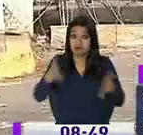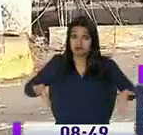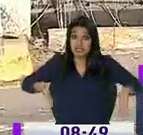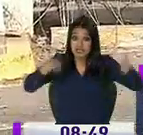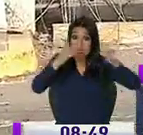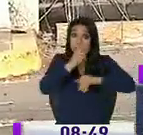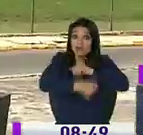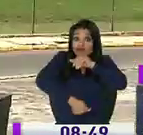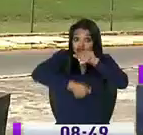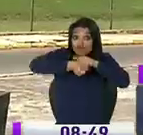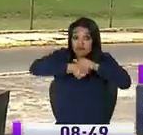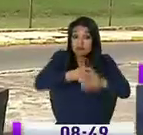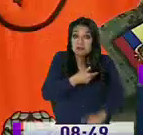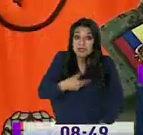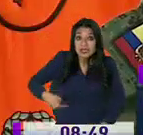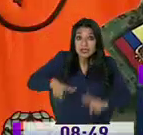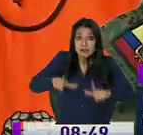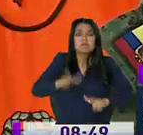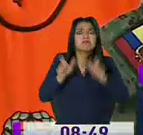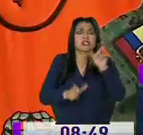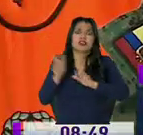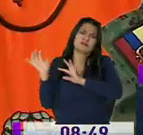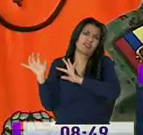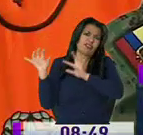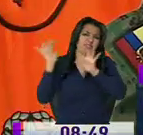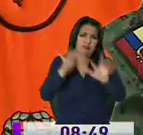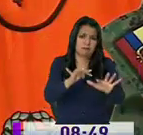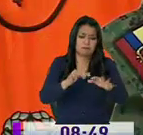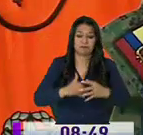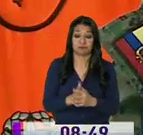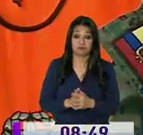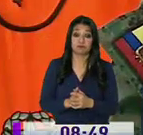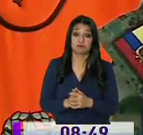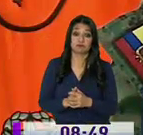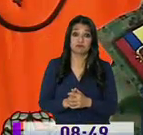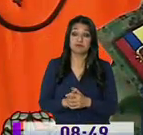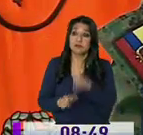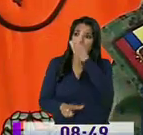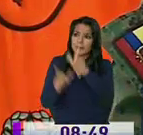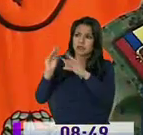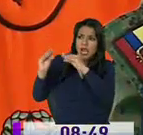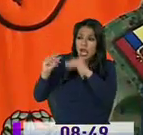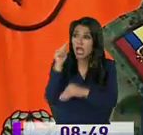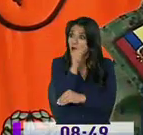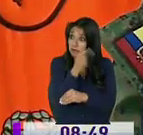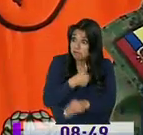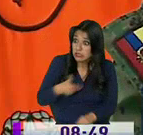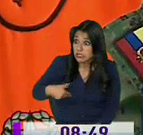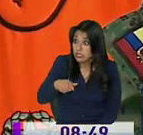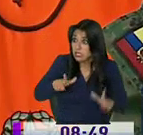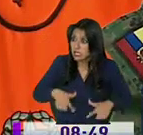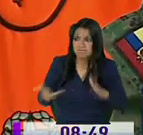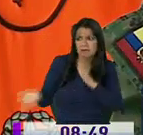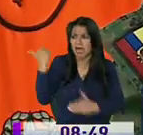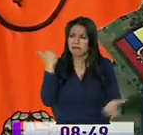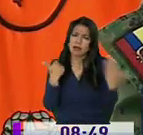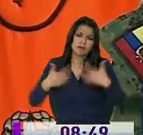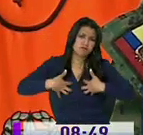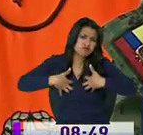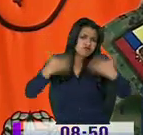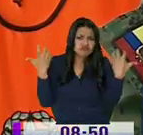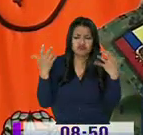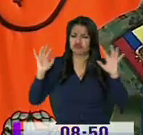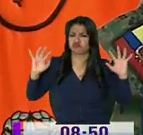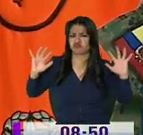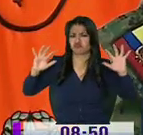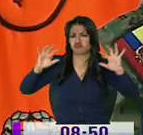se encontraba el presidente. Esta información motivó a la población para que tomara una actitud violenta